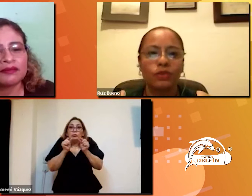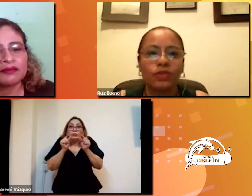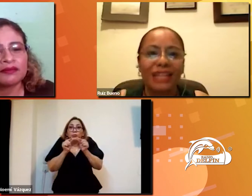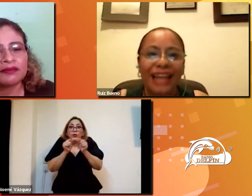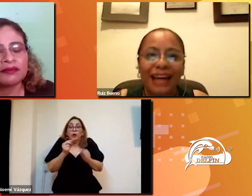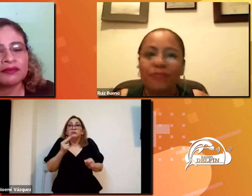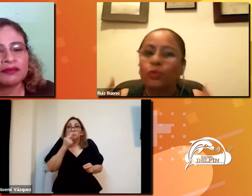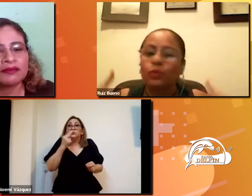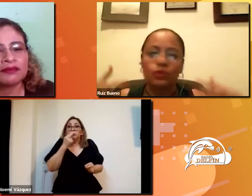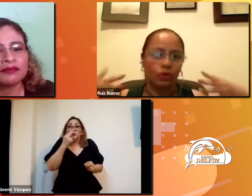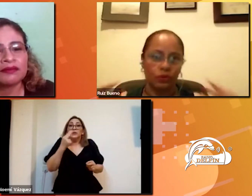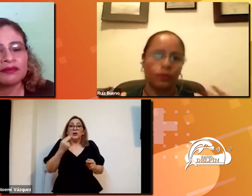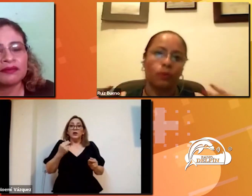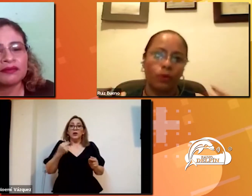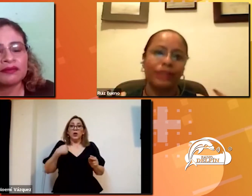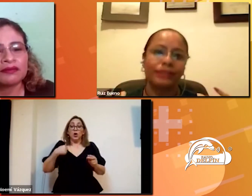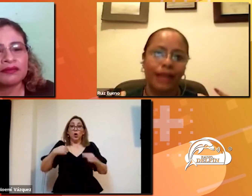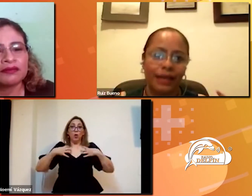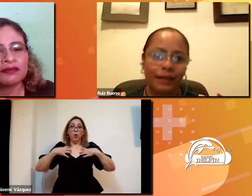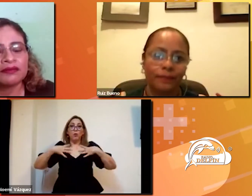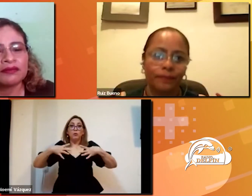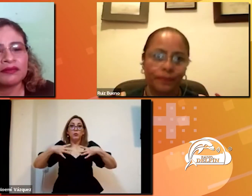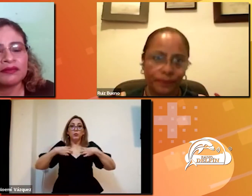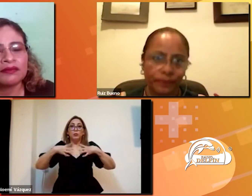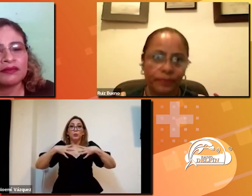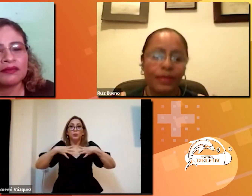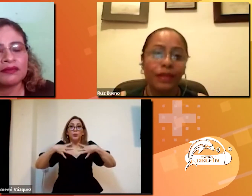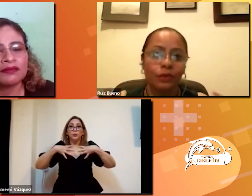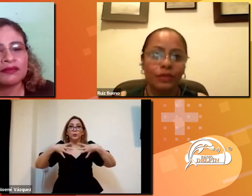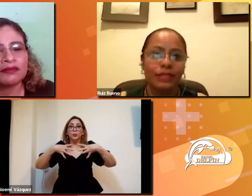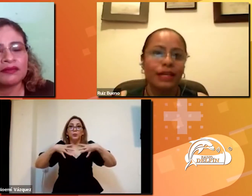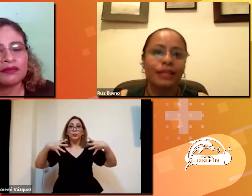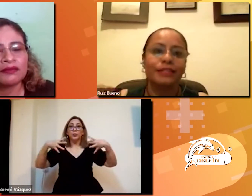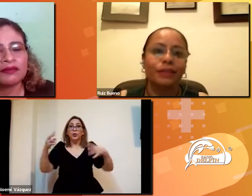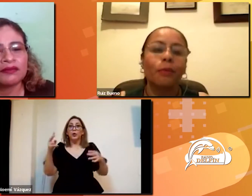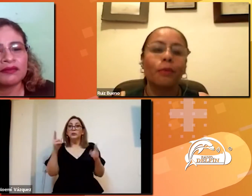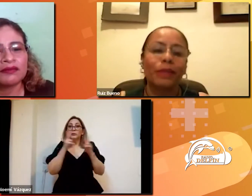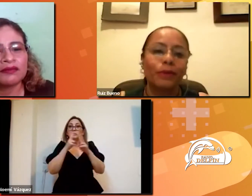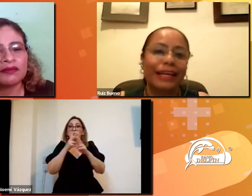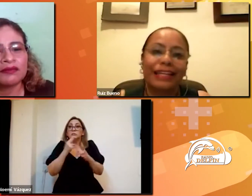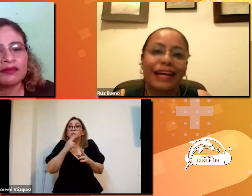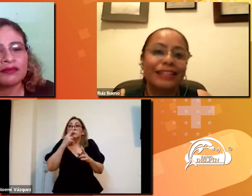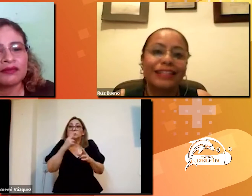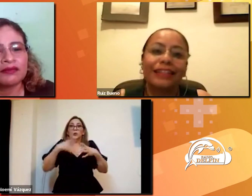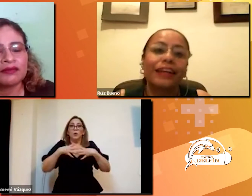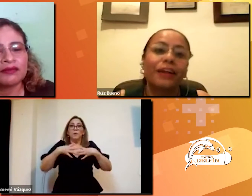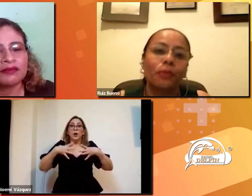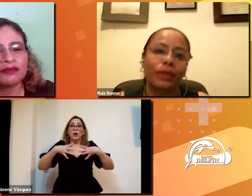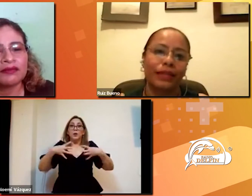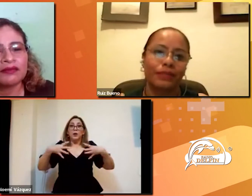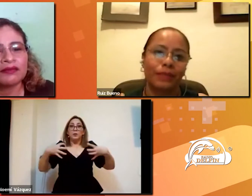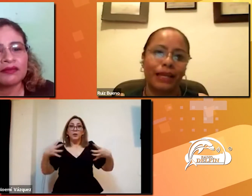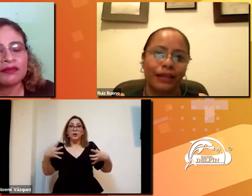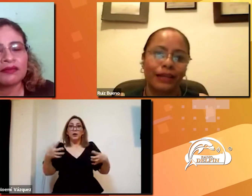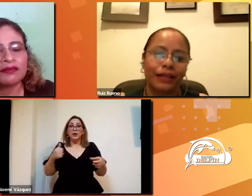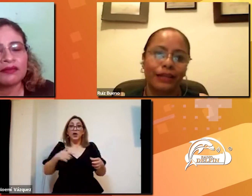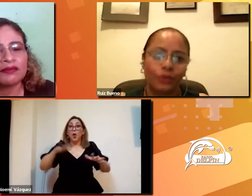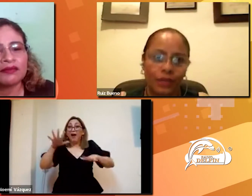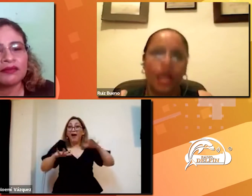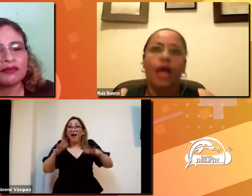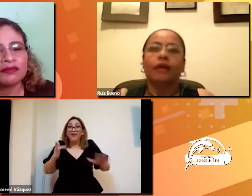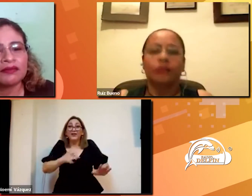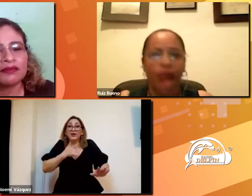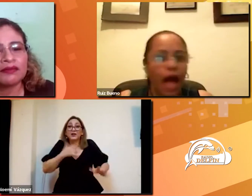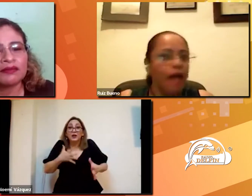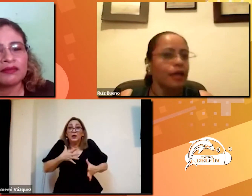significa esto? Llenar mucho los pulmones de aire. Entonces llega un momento en el que ya sienten que no pueden respirar.